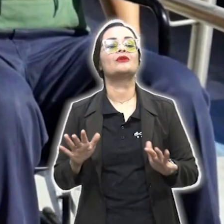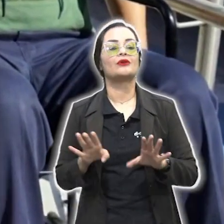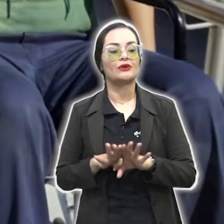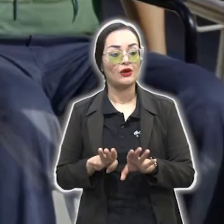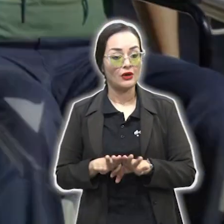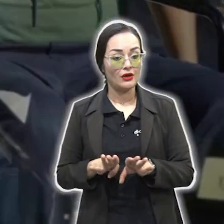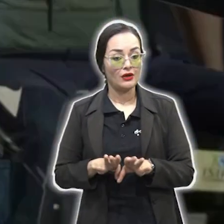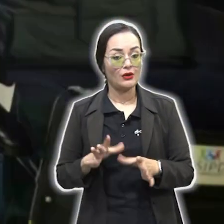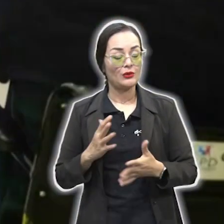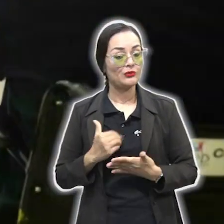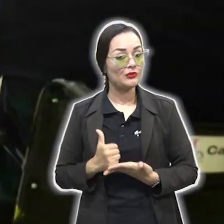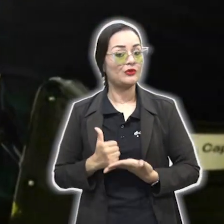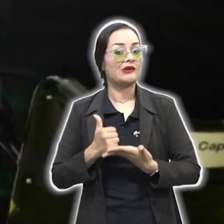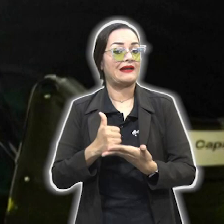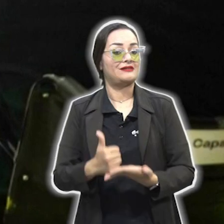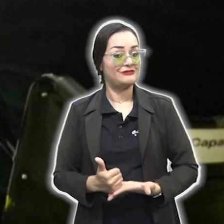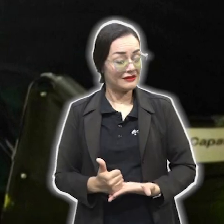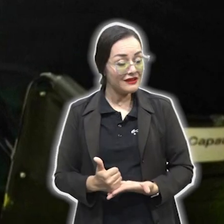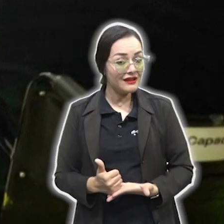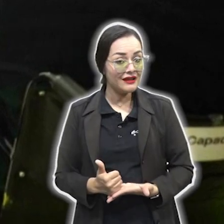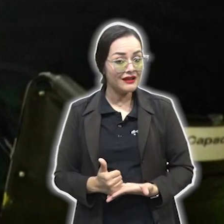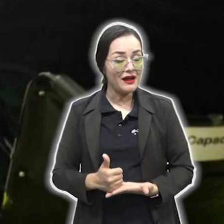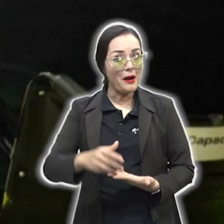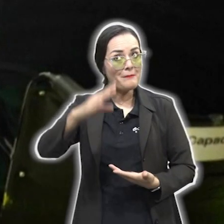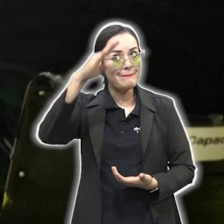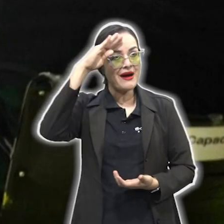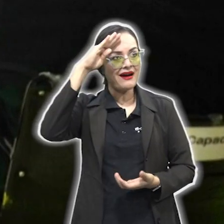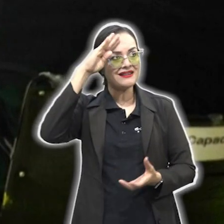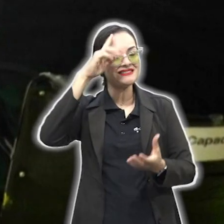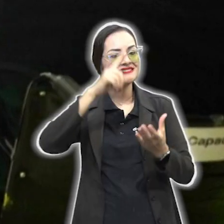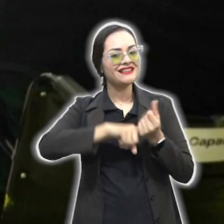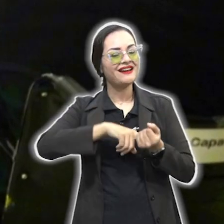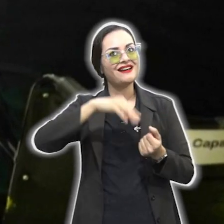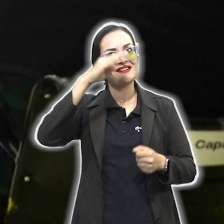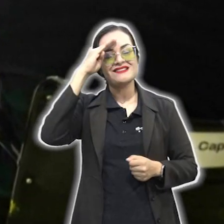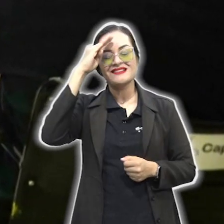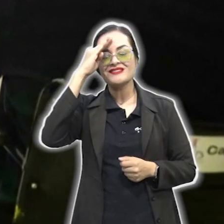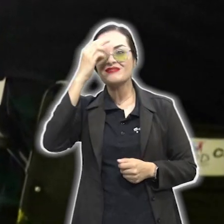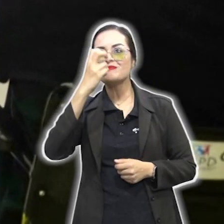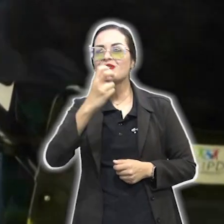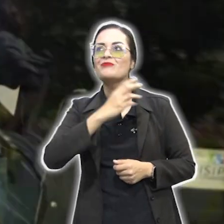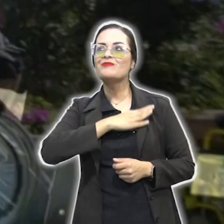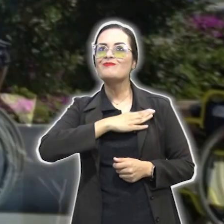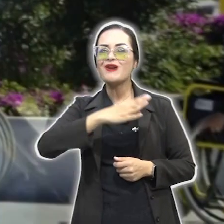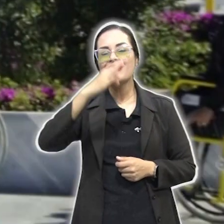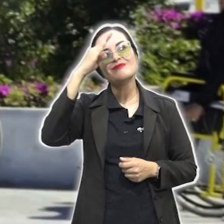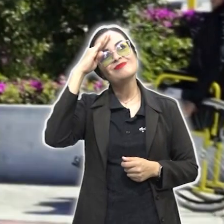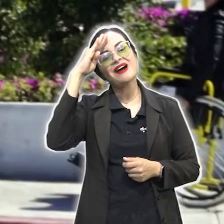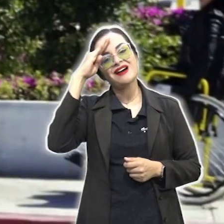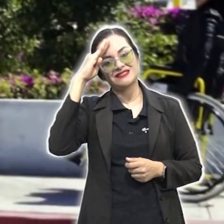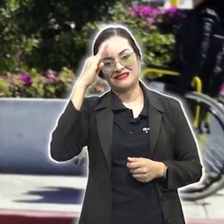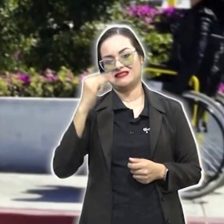objetivo egoísta, ¿no? Para uno mismo. Entonces me pareció algo muy bueno